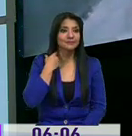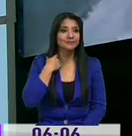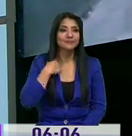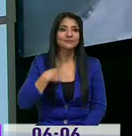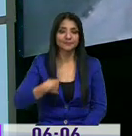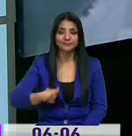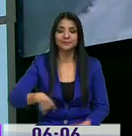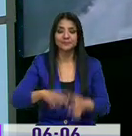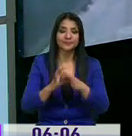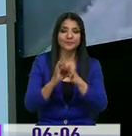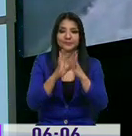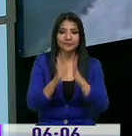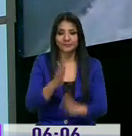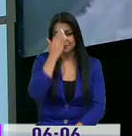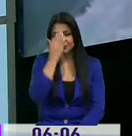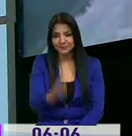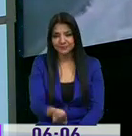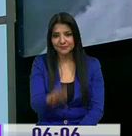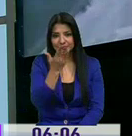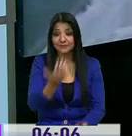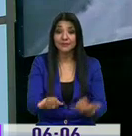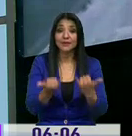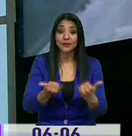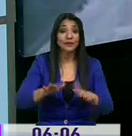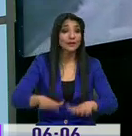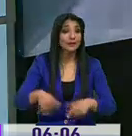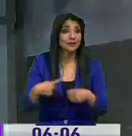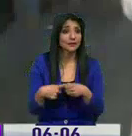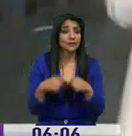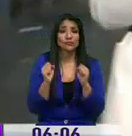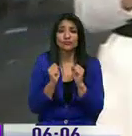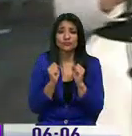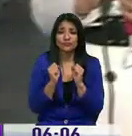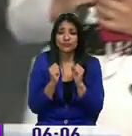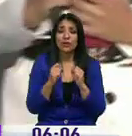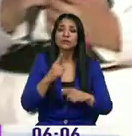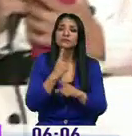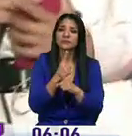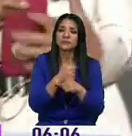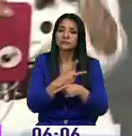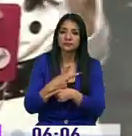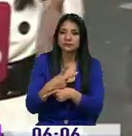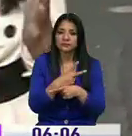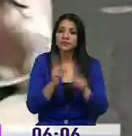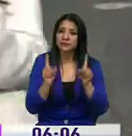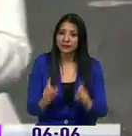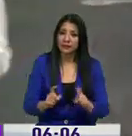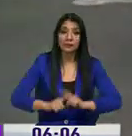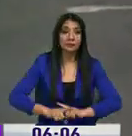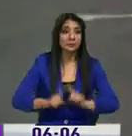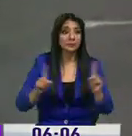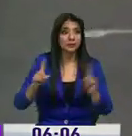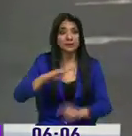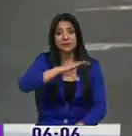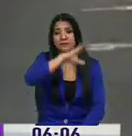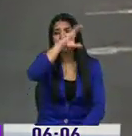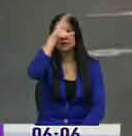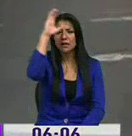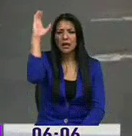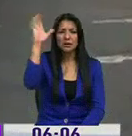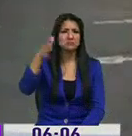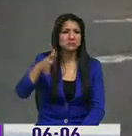a menos que tengan un excelente día bastante fría hoy la capital así que tome las debidas precauciones sin embargo el cielo está parcialmente